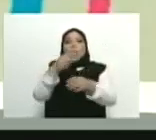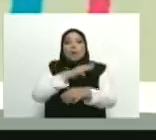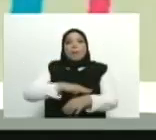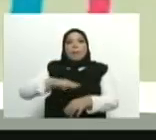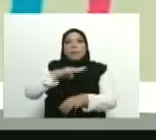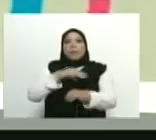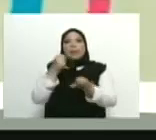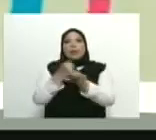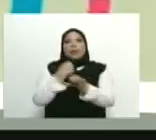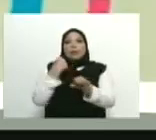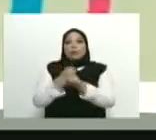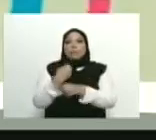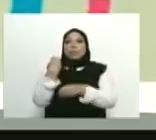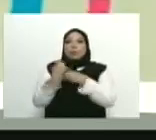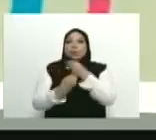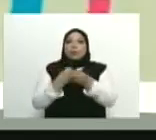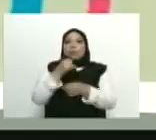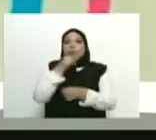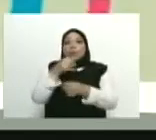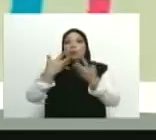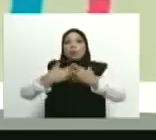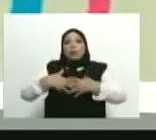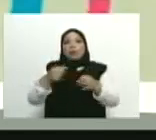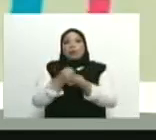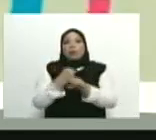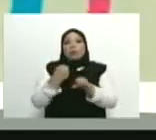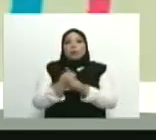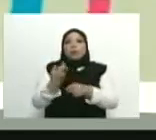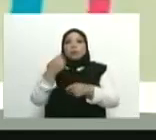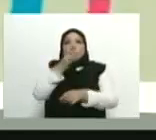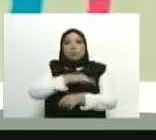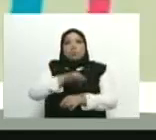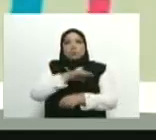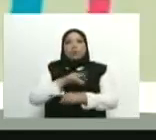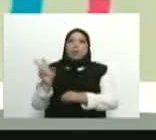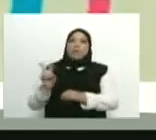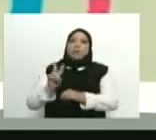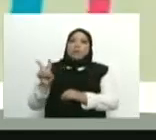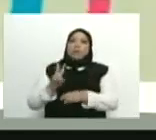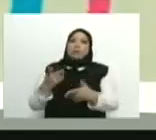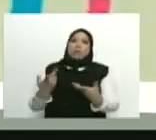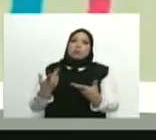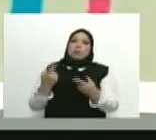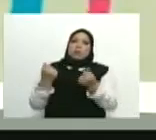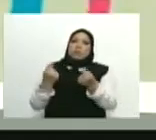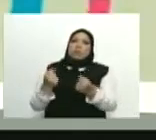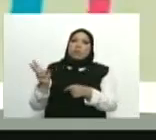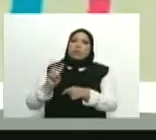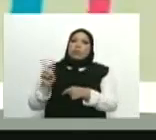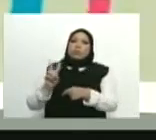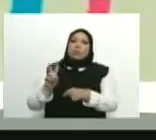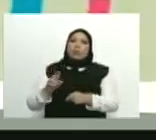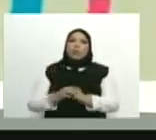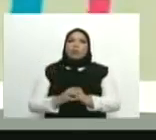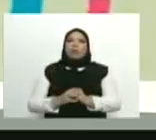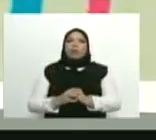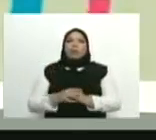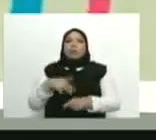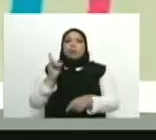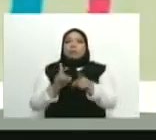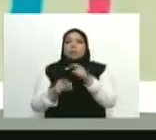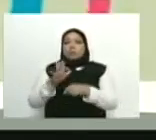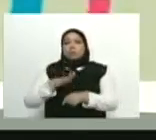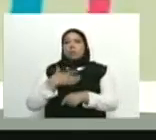misiles de destrucción masiva contra la sociedad venezolana, contra la economía venezolana. Y ahí vamos,